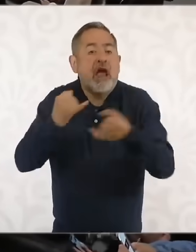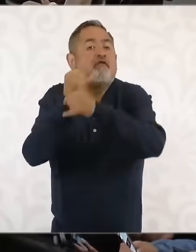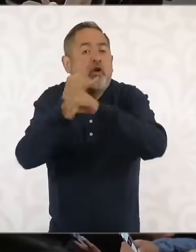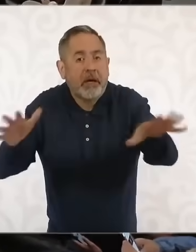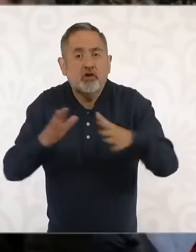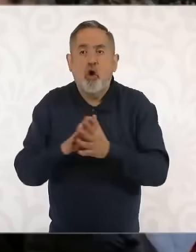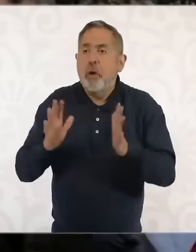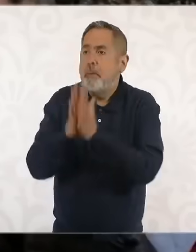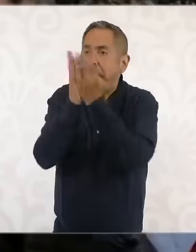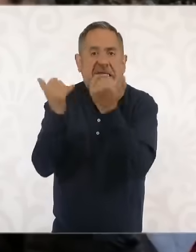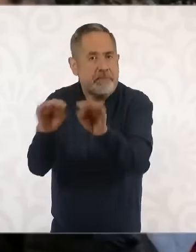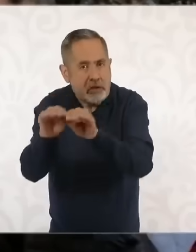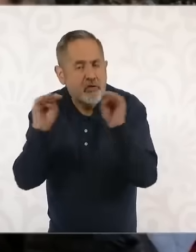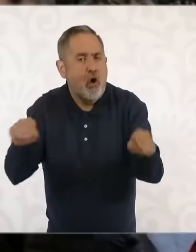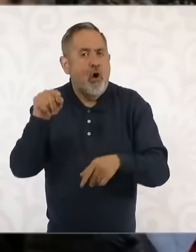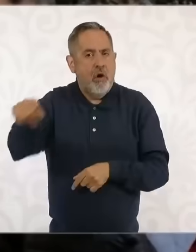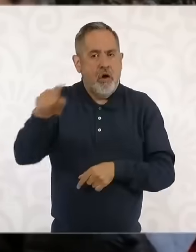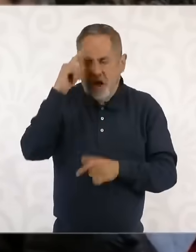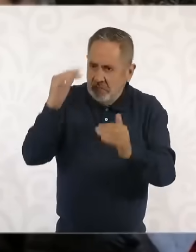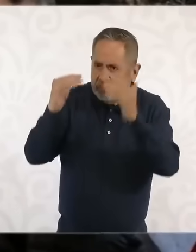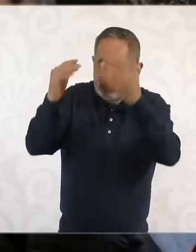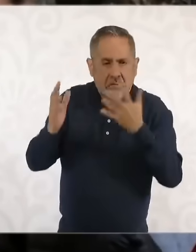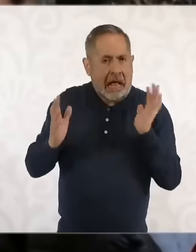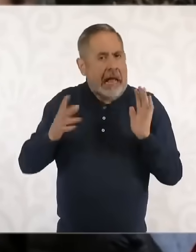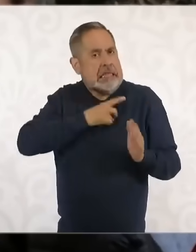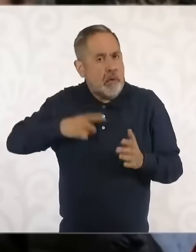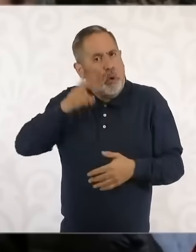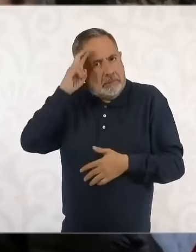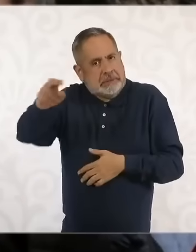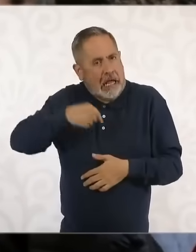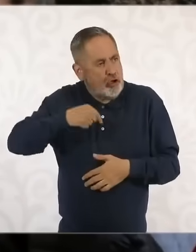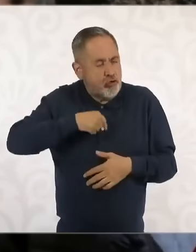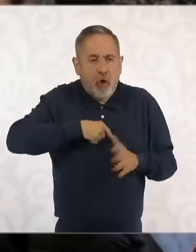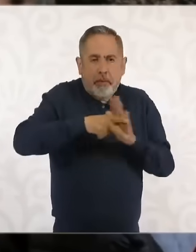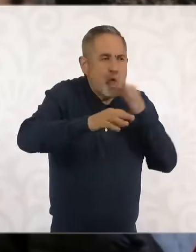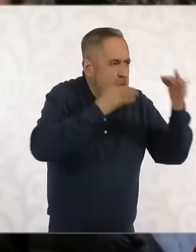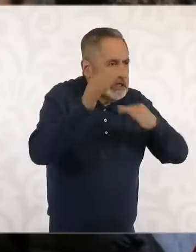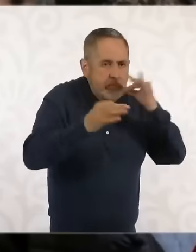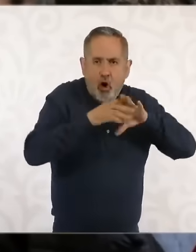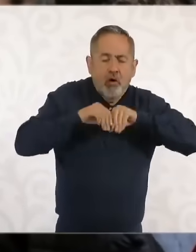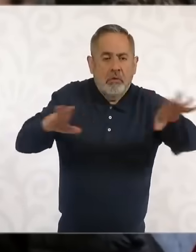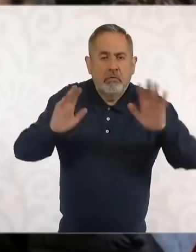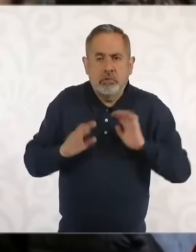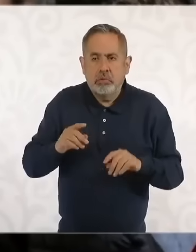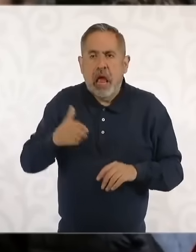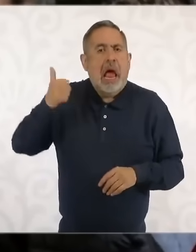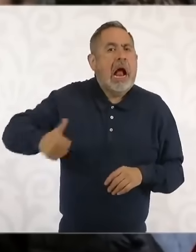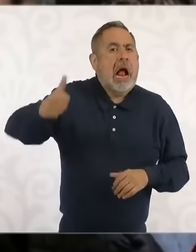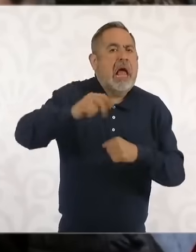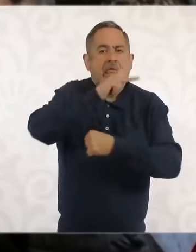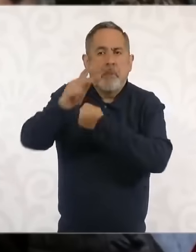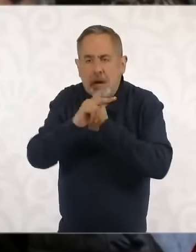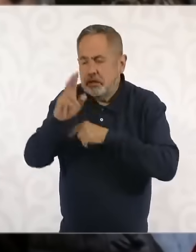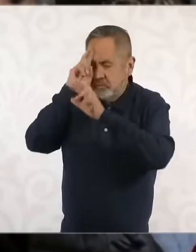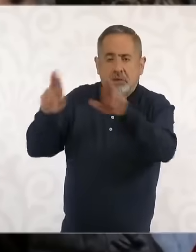democracia, el derecho humano a la soberanía, el derecho humano también a la libre autodeterminación de los